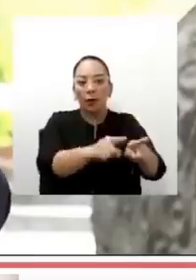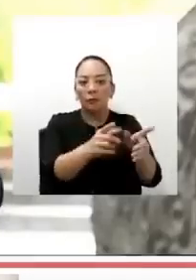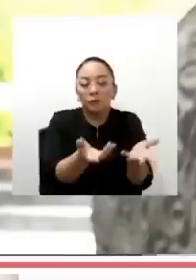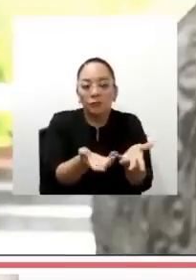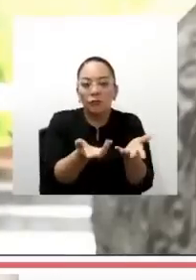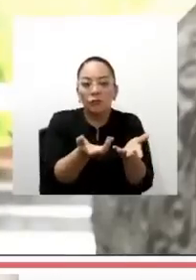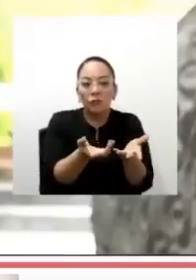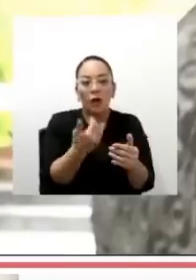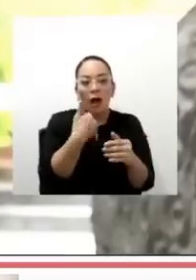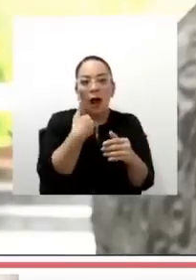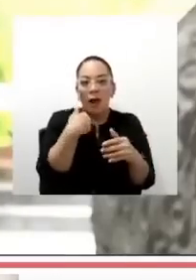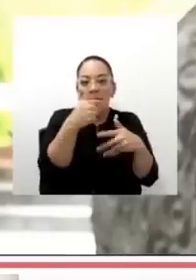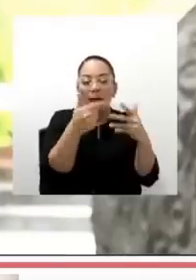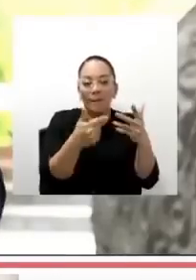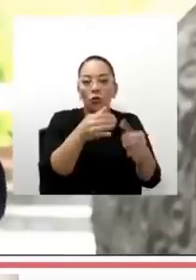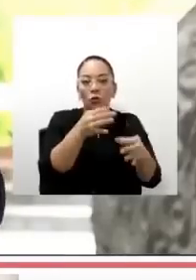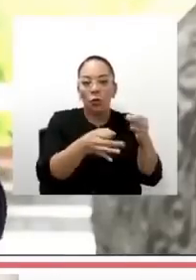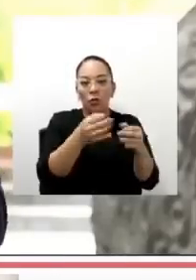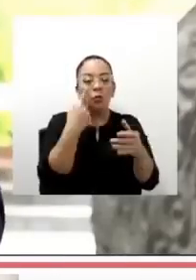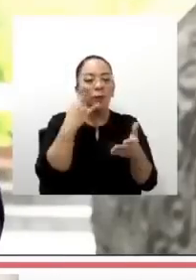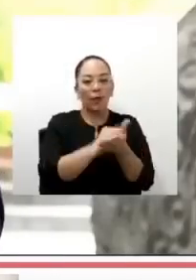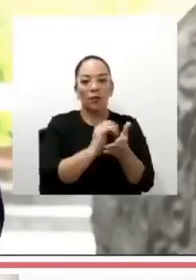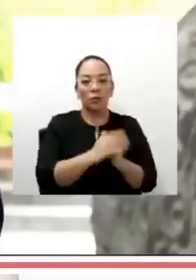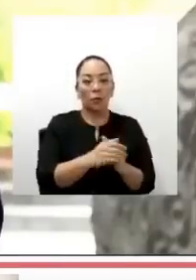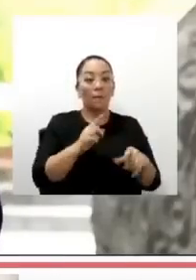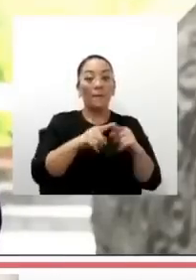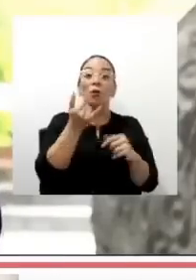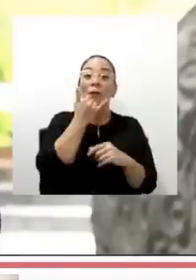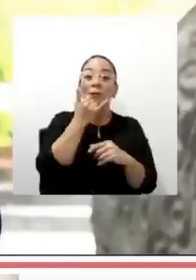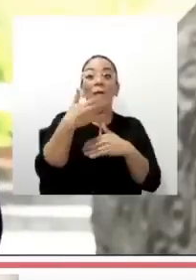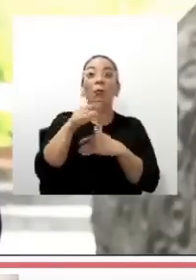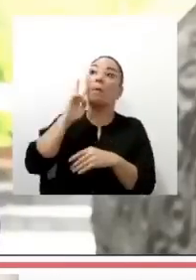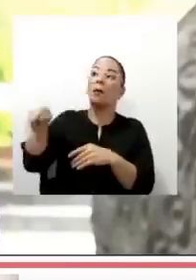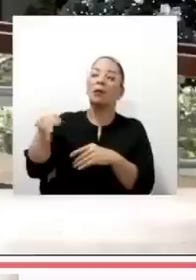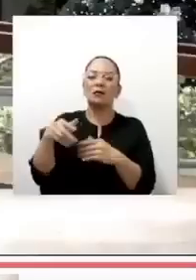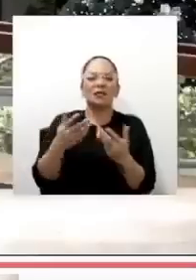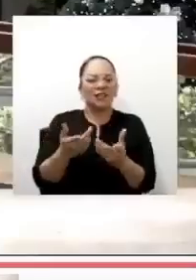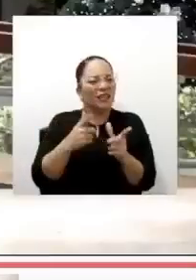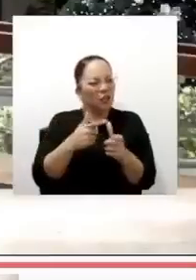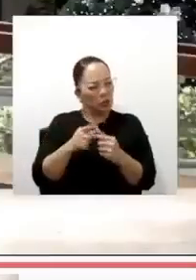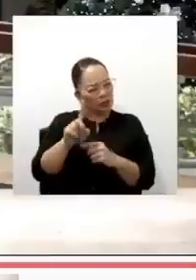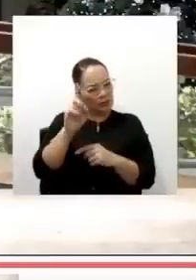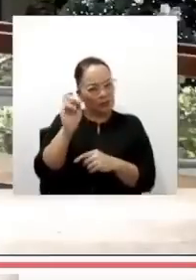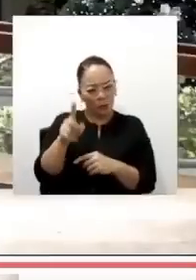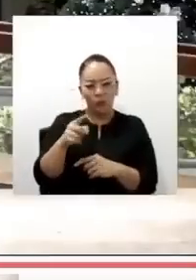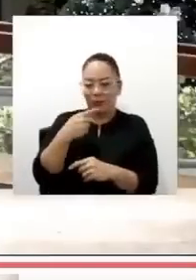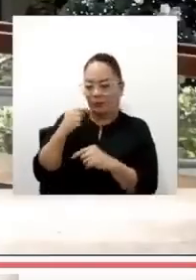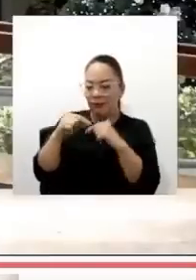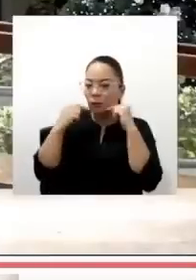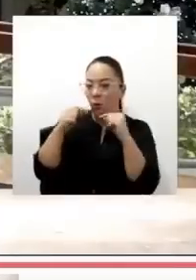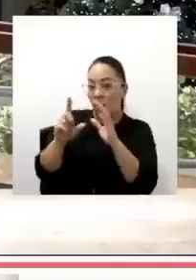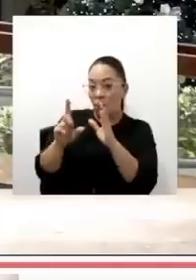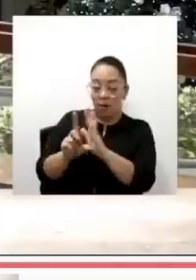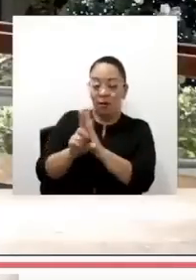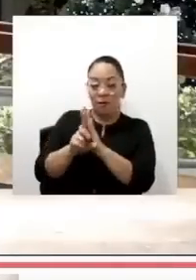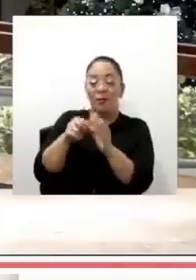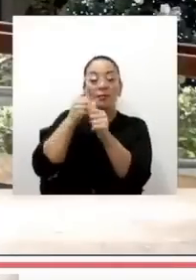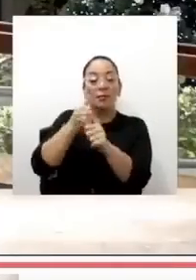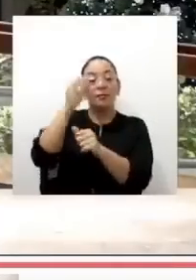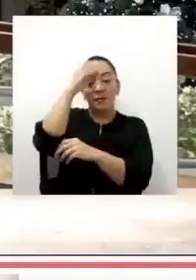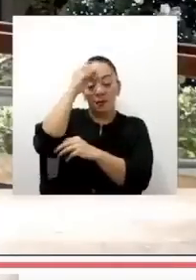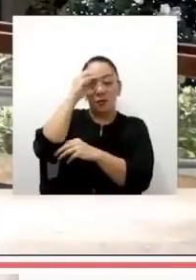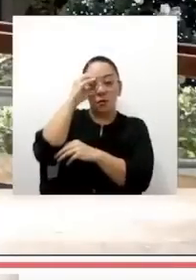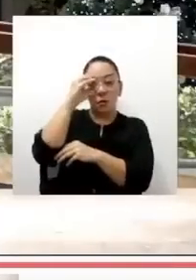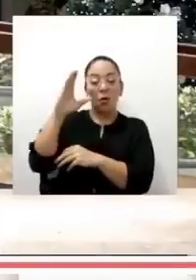si hay elementos de juicio para ello. Y no le hicieron caso. Pero entonces, legalmente, y siguiendo el criterio de don